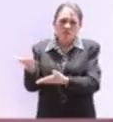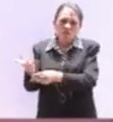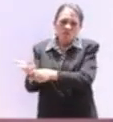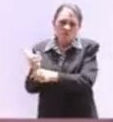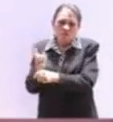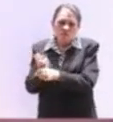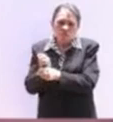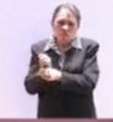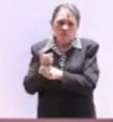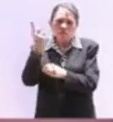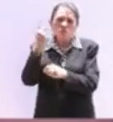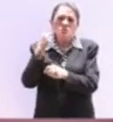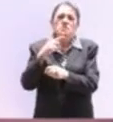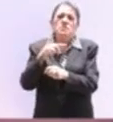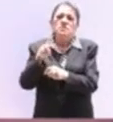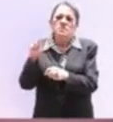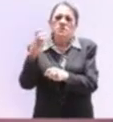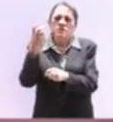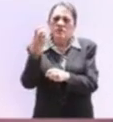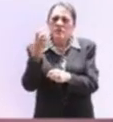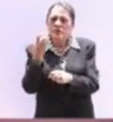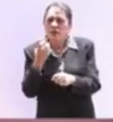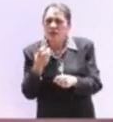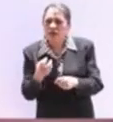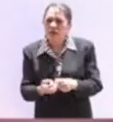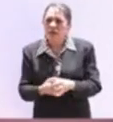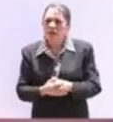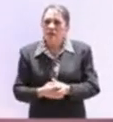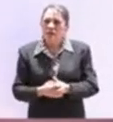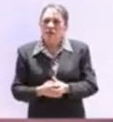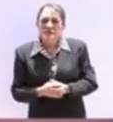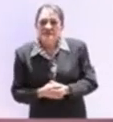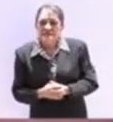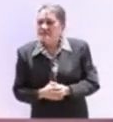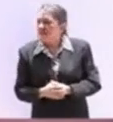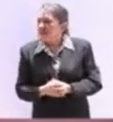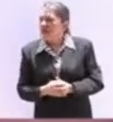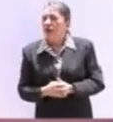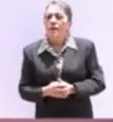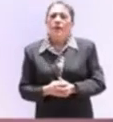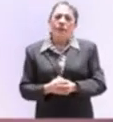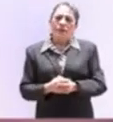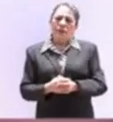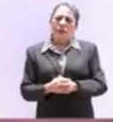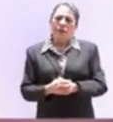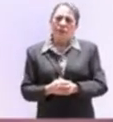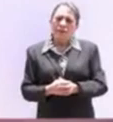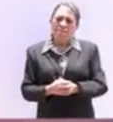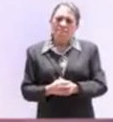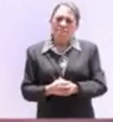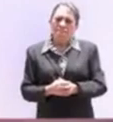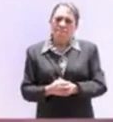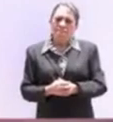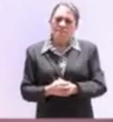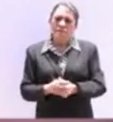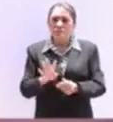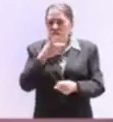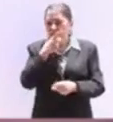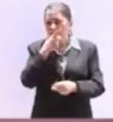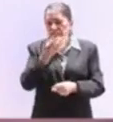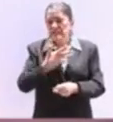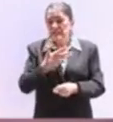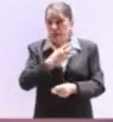para hablar de los asuntos que tienen que ver con los programas de bienestar. Pronto les vamos a dar buenas noticias